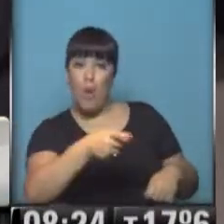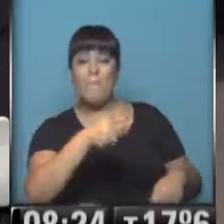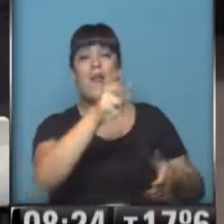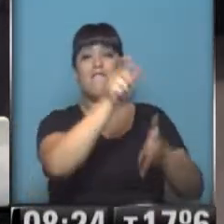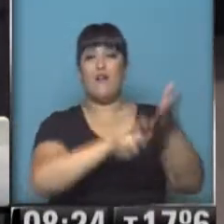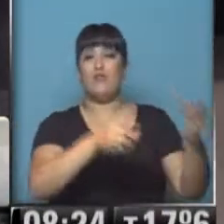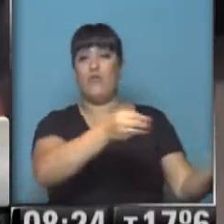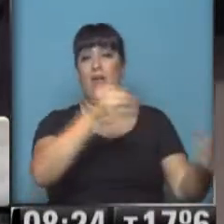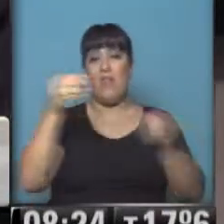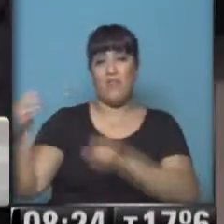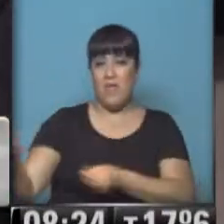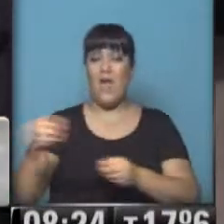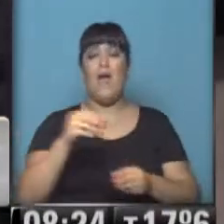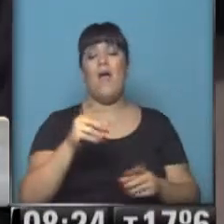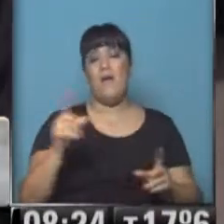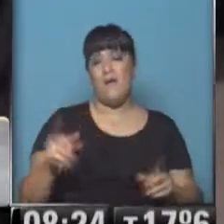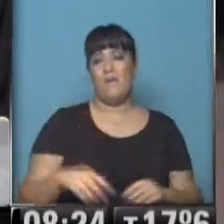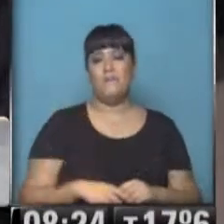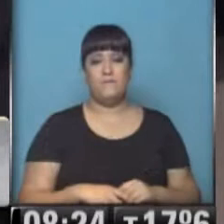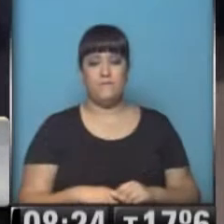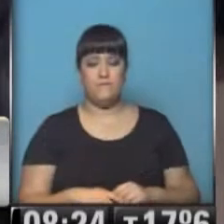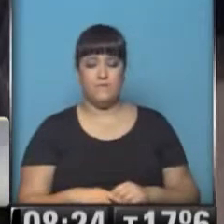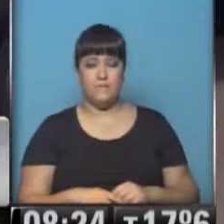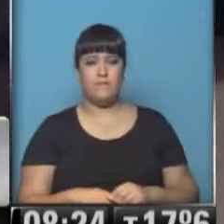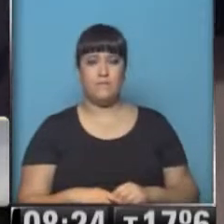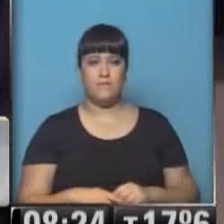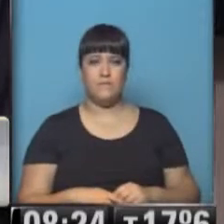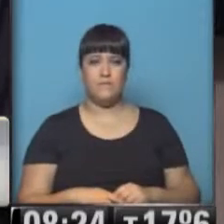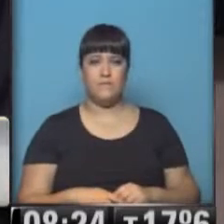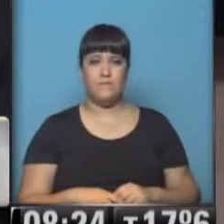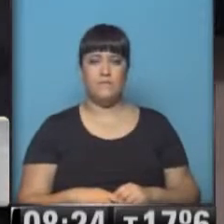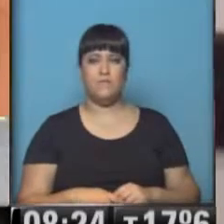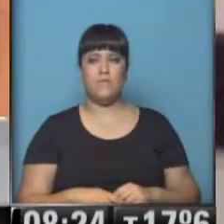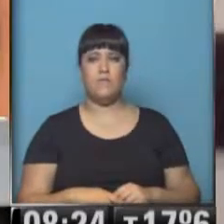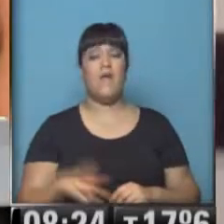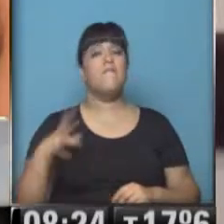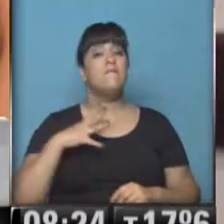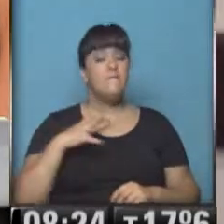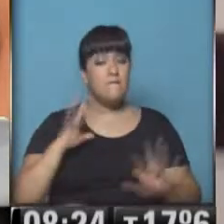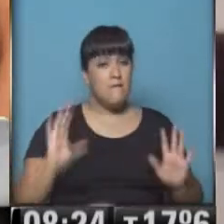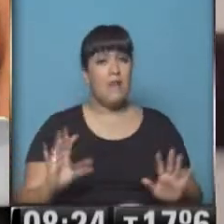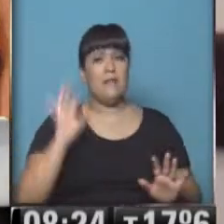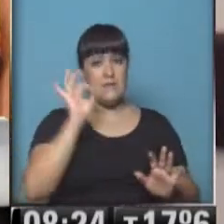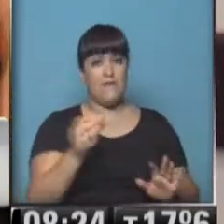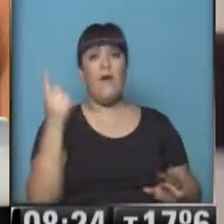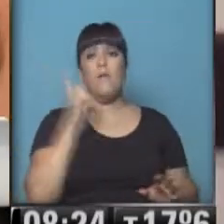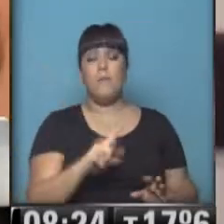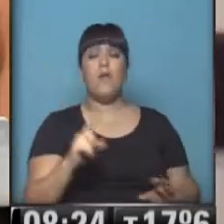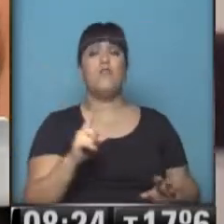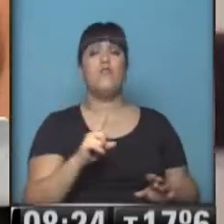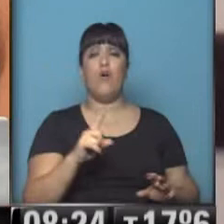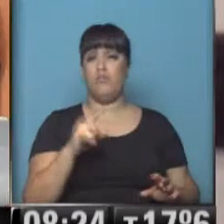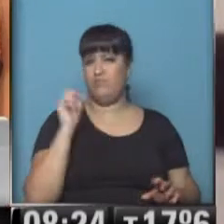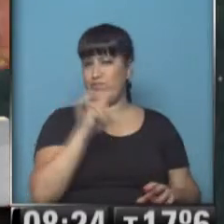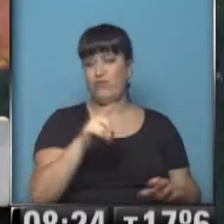factura obviamente por un valor mucho más mayor del que me pagas por venderte la falta falta todavía por saber pero que empieza y terminar sector